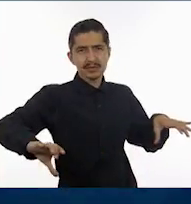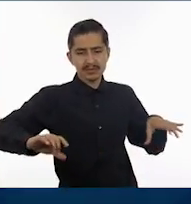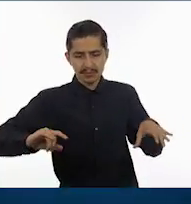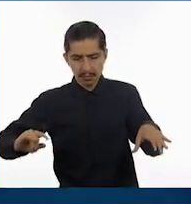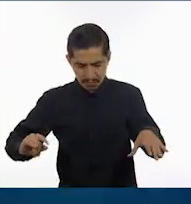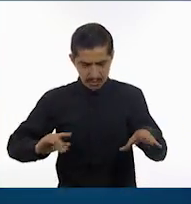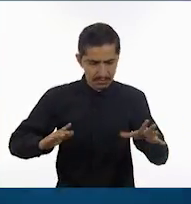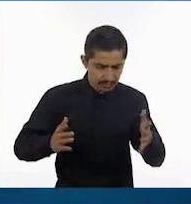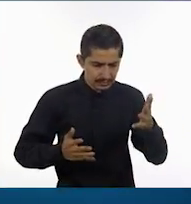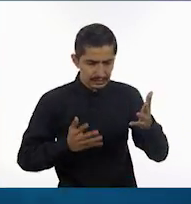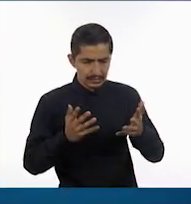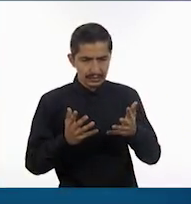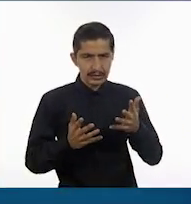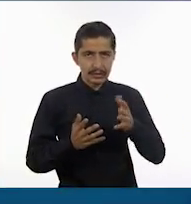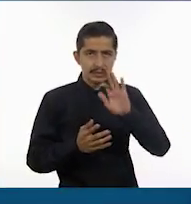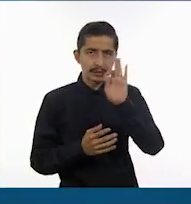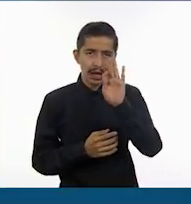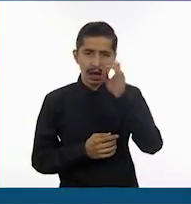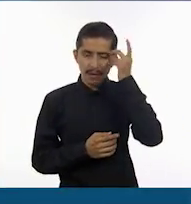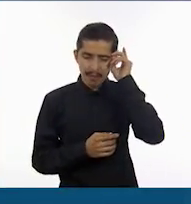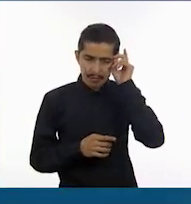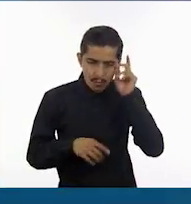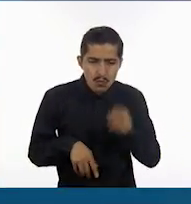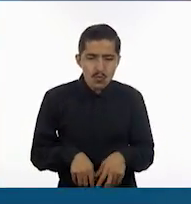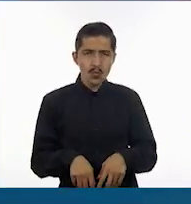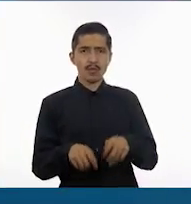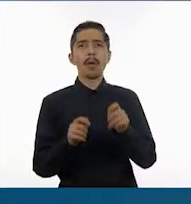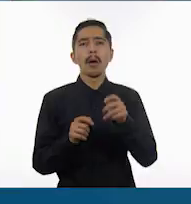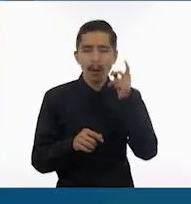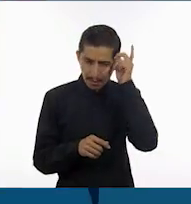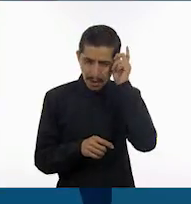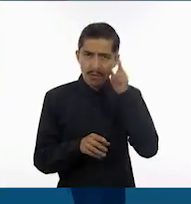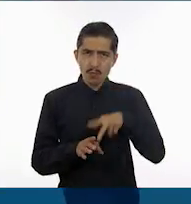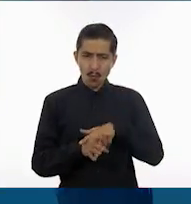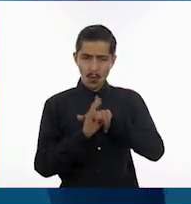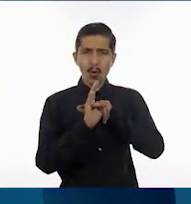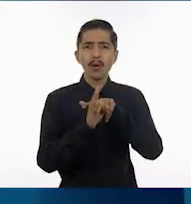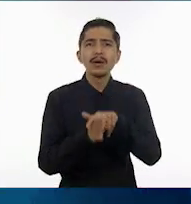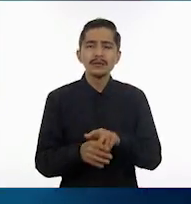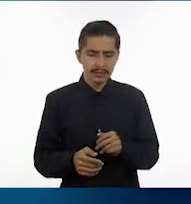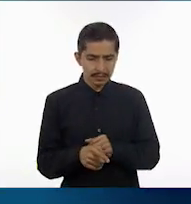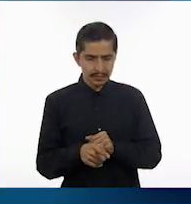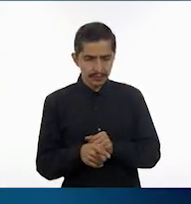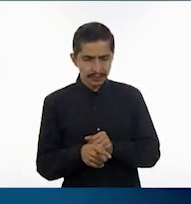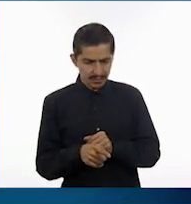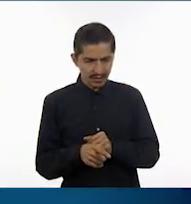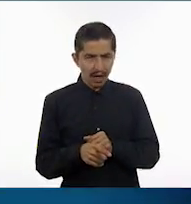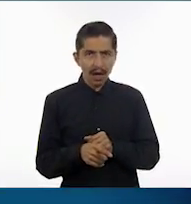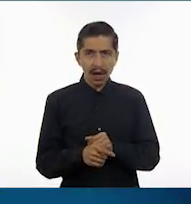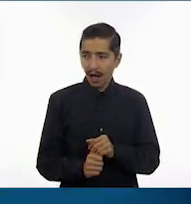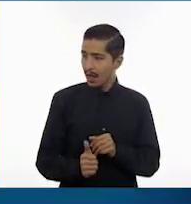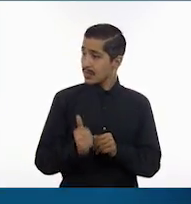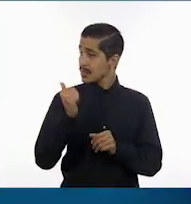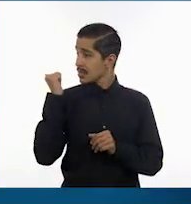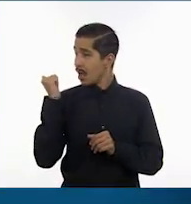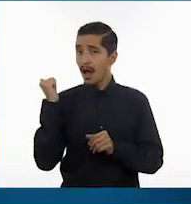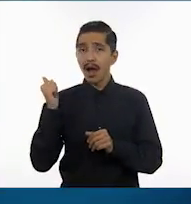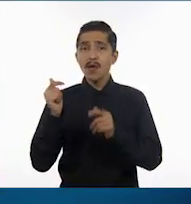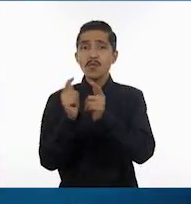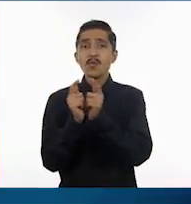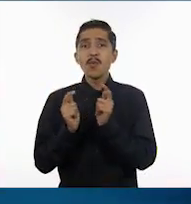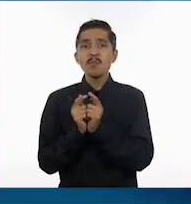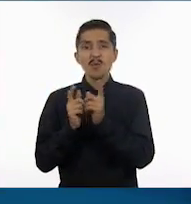haber escuchado unos caballos y al asomarse se dieron cuenta que había detrás un grupo de hombres con la